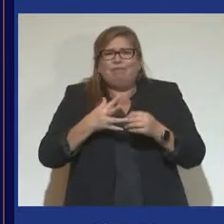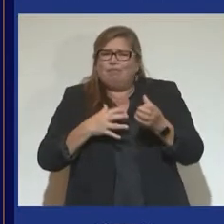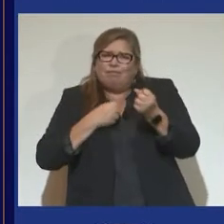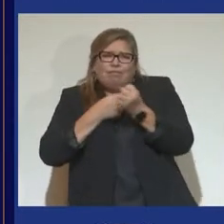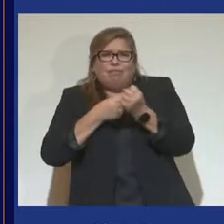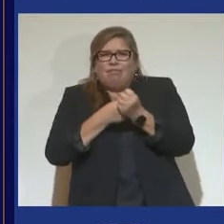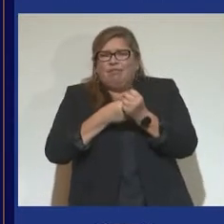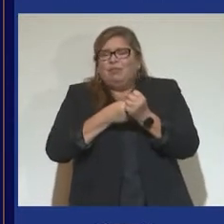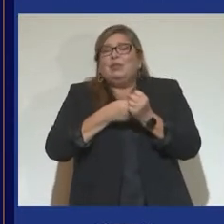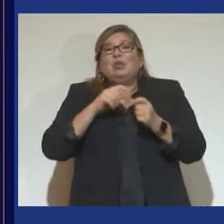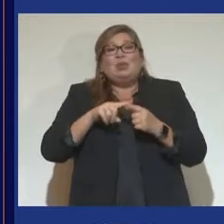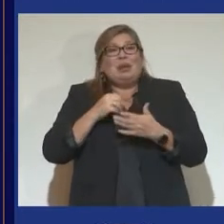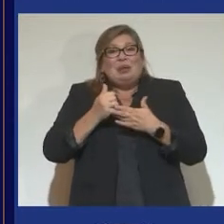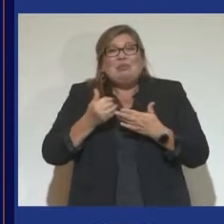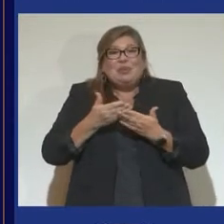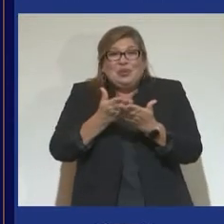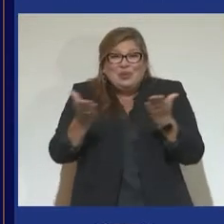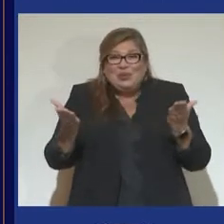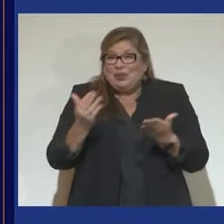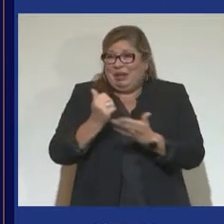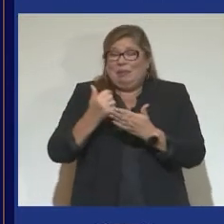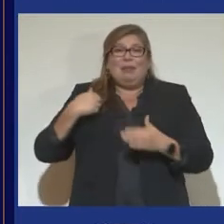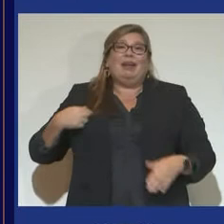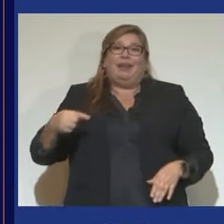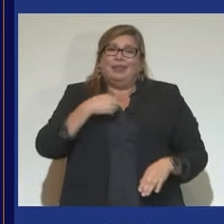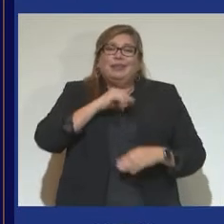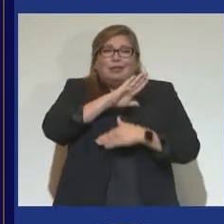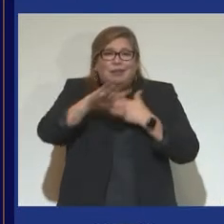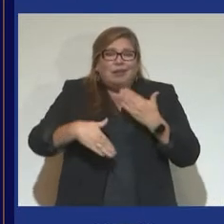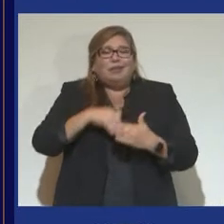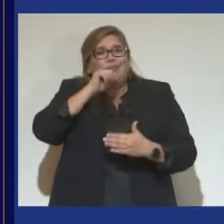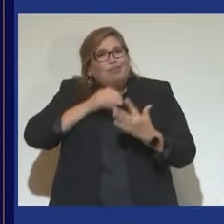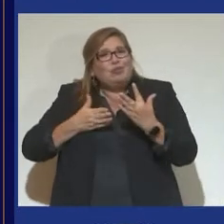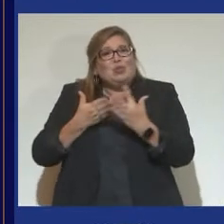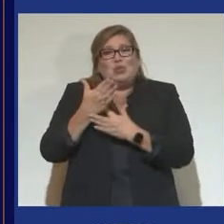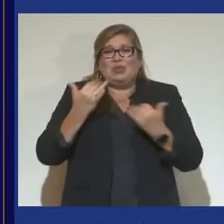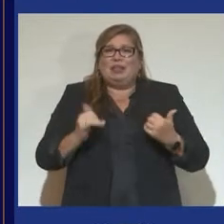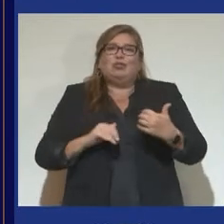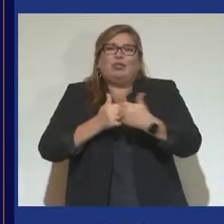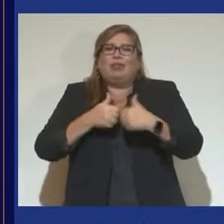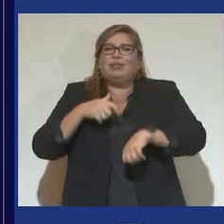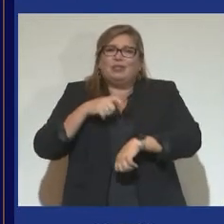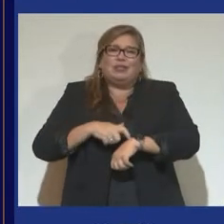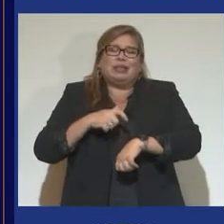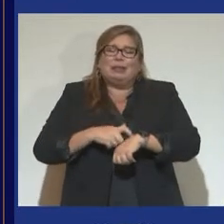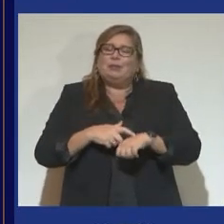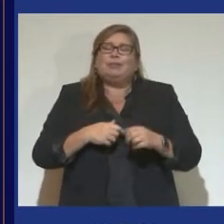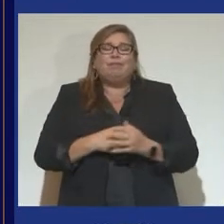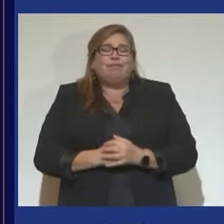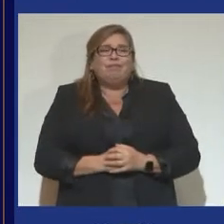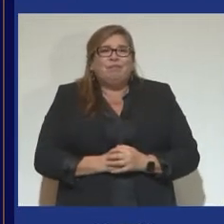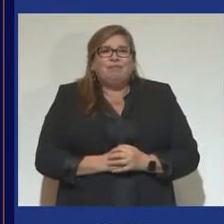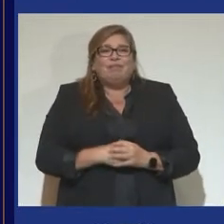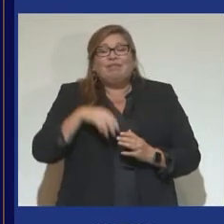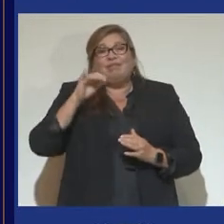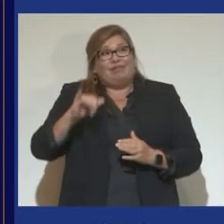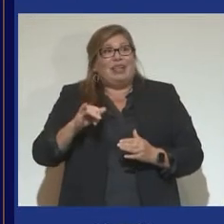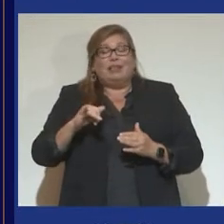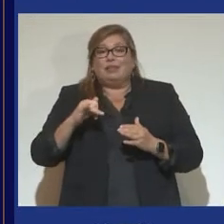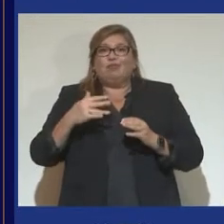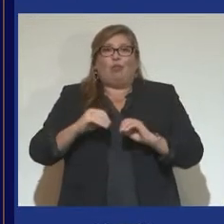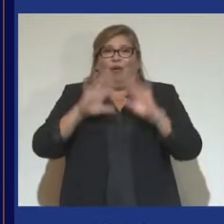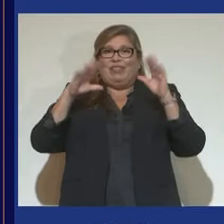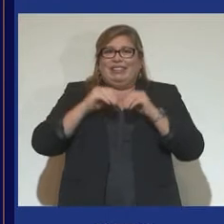dedicada a la causa de ayudarles a ustedes a todos nosotros a superar este momento tan difícil que se